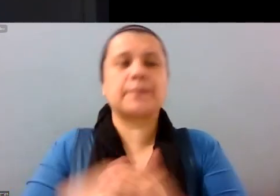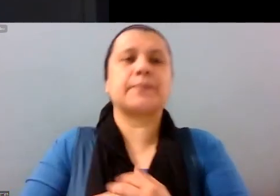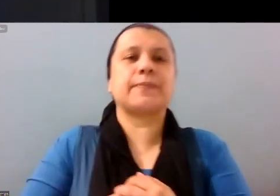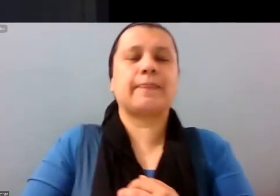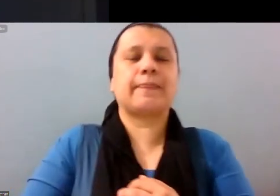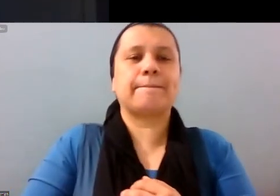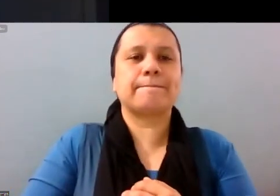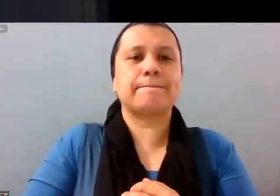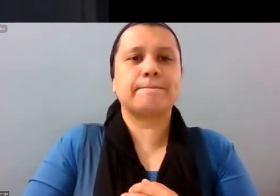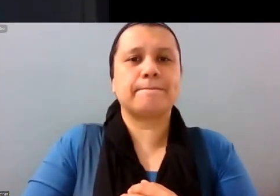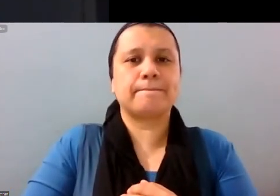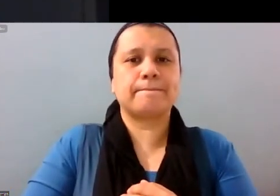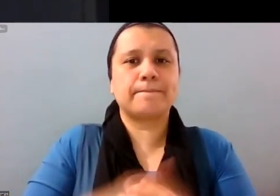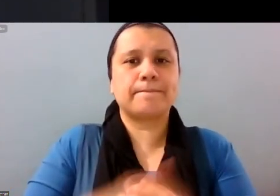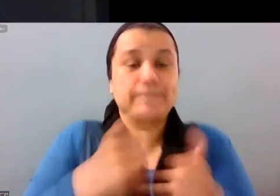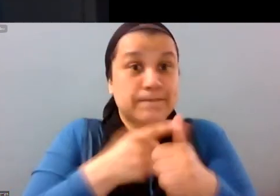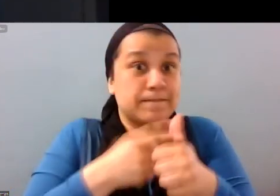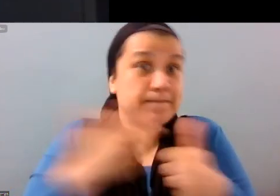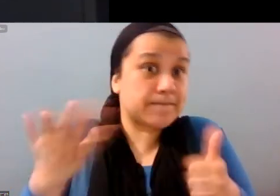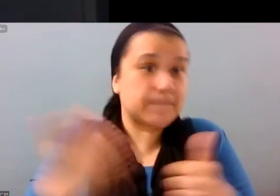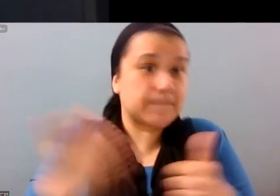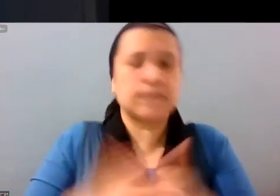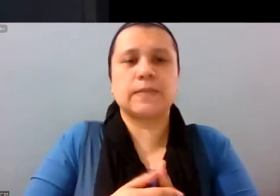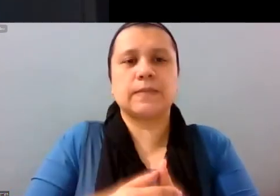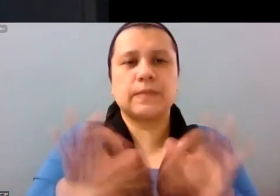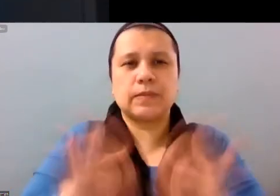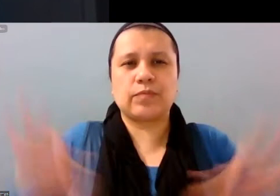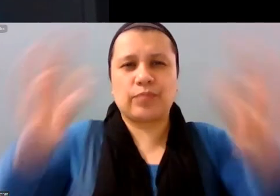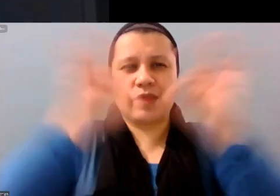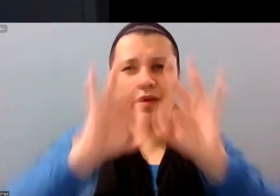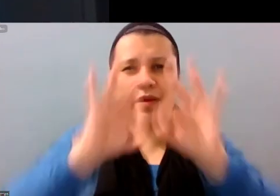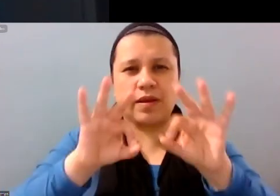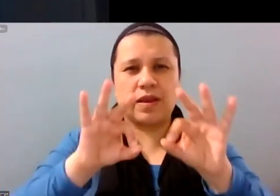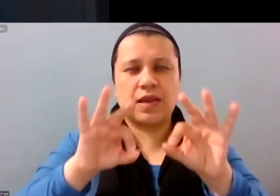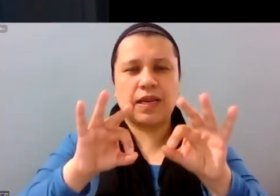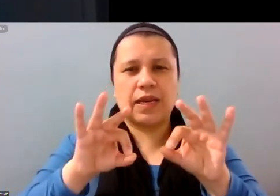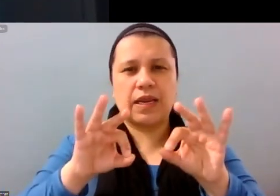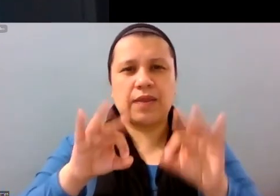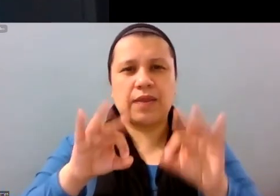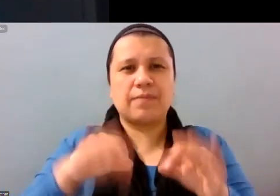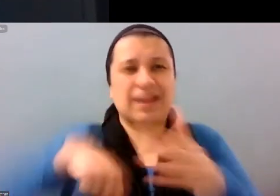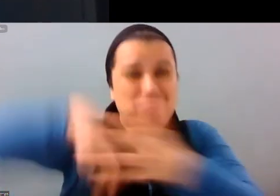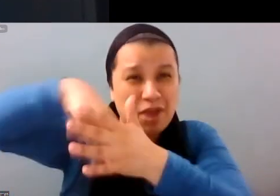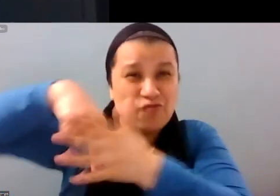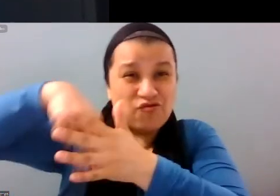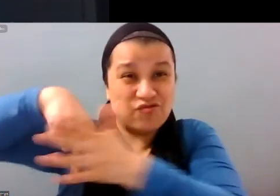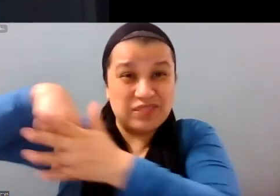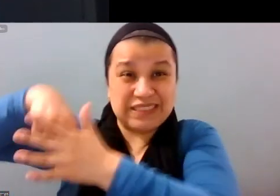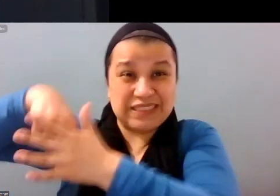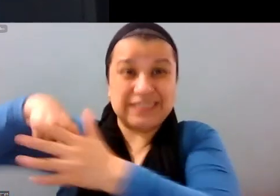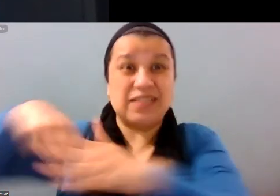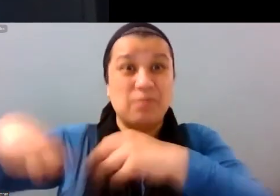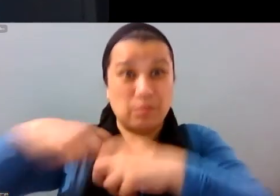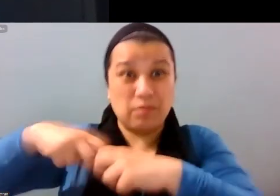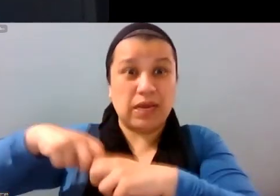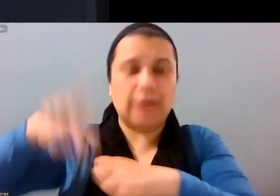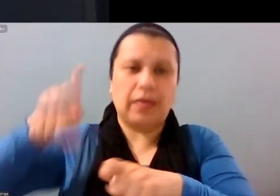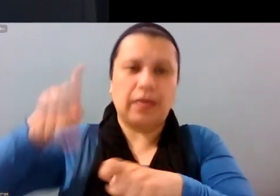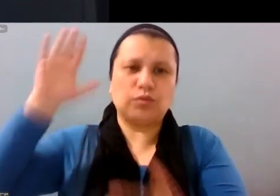lo primero es que es fundamental lograr disminuir los obstáculos y las barreras que se nos han ido presentando con esta nueva realidad